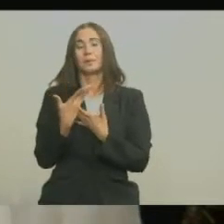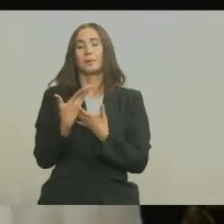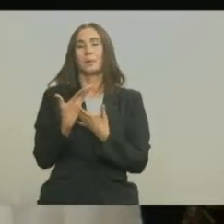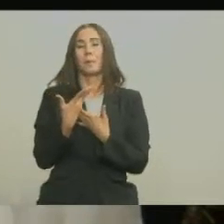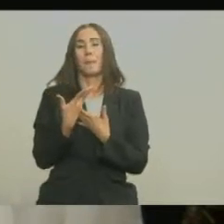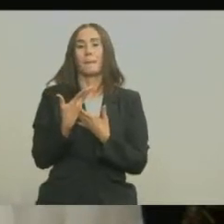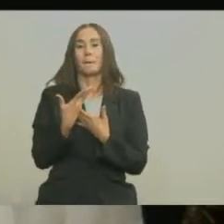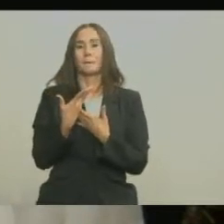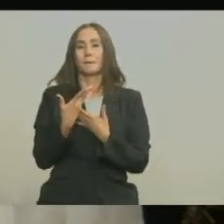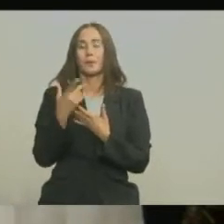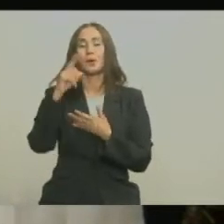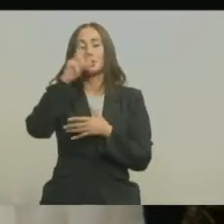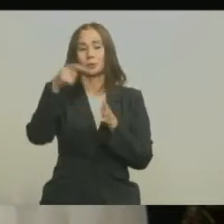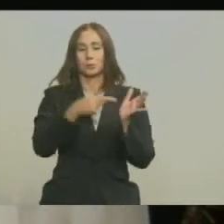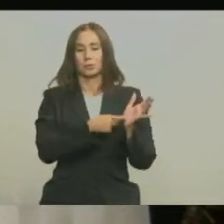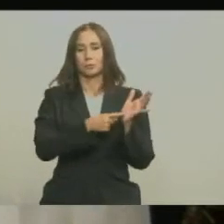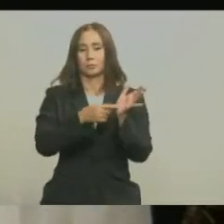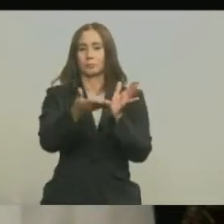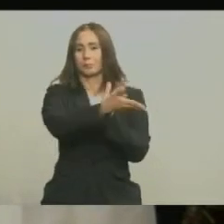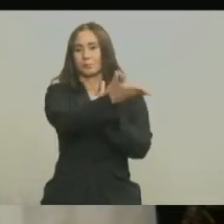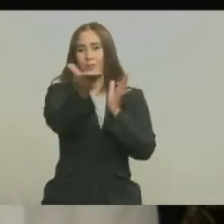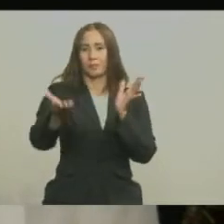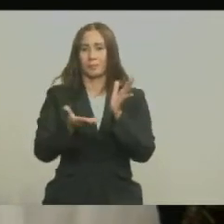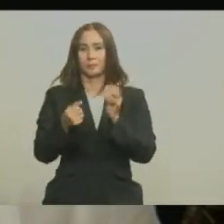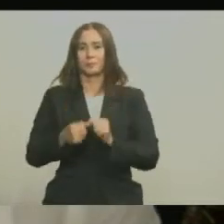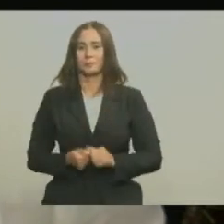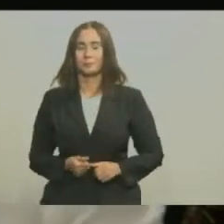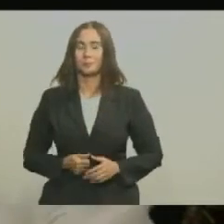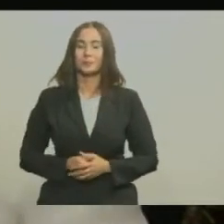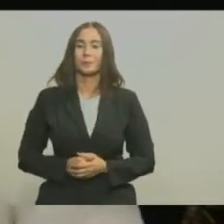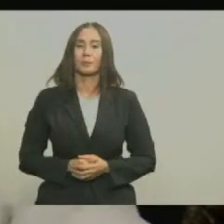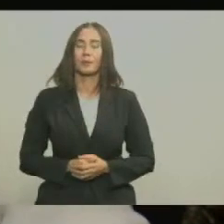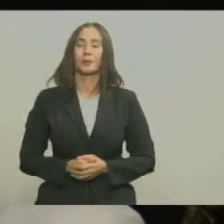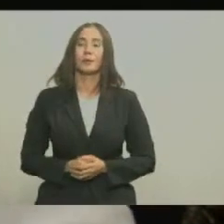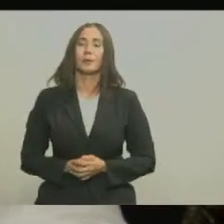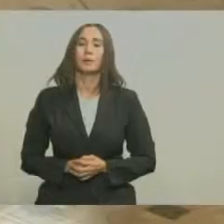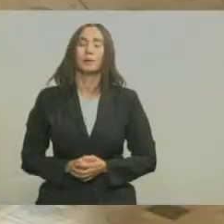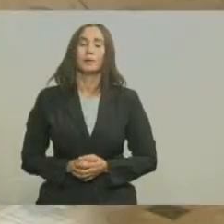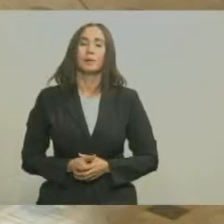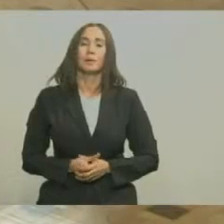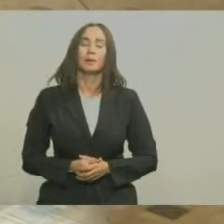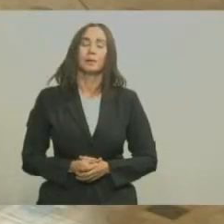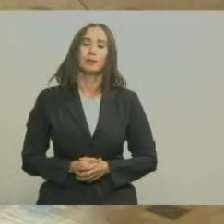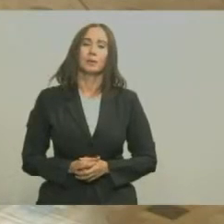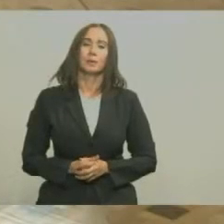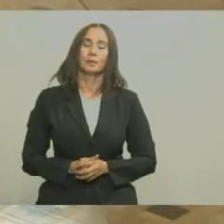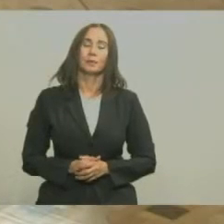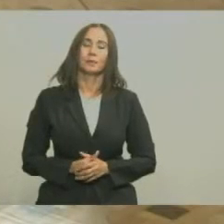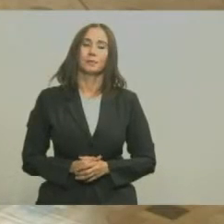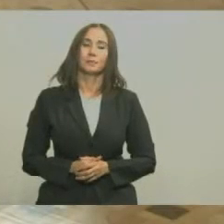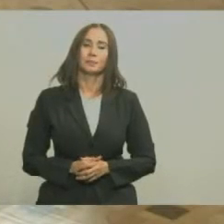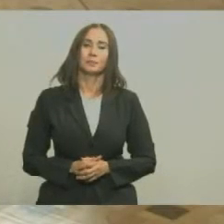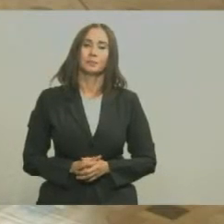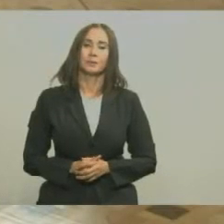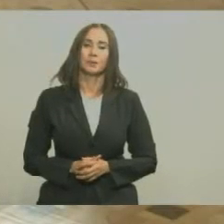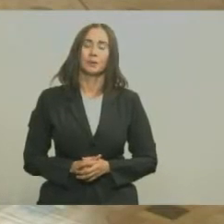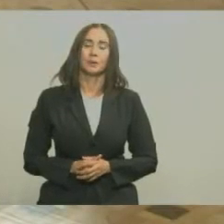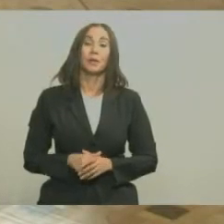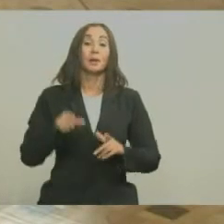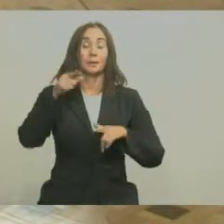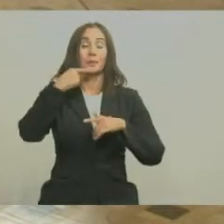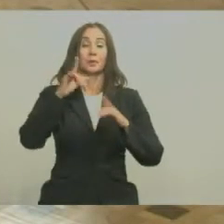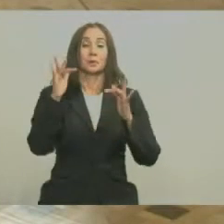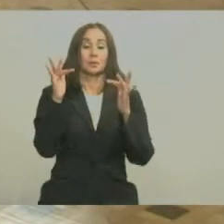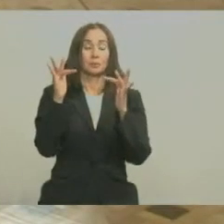los pondremos a conocimiento del público en general. Muchas gracias. Sí, Roberto, es bueno que informe el contacto que se hizo del